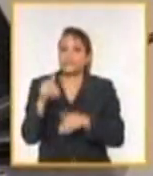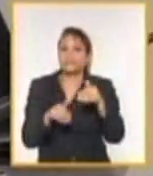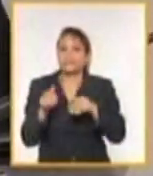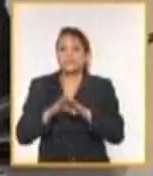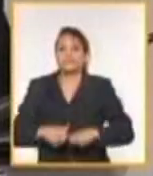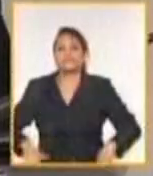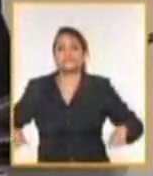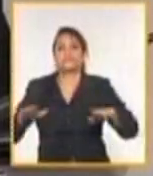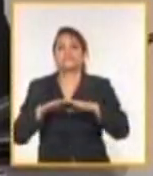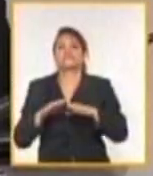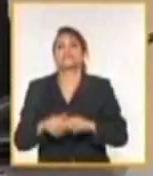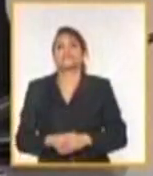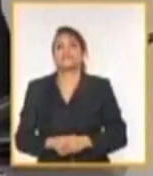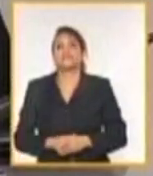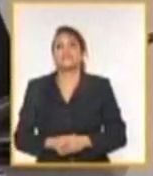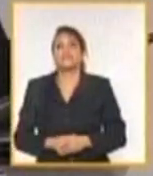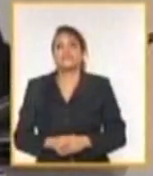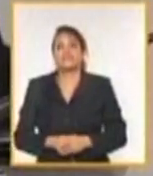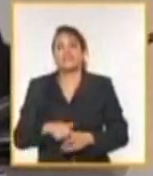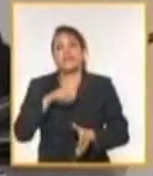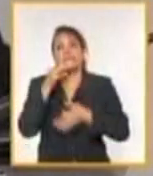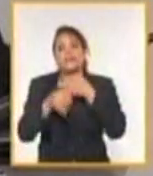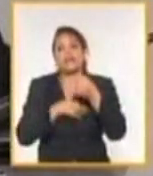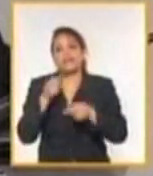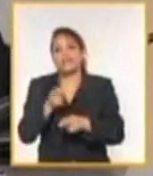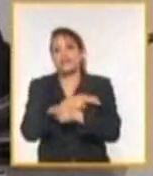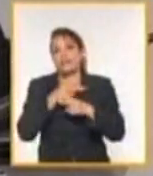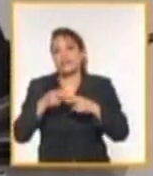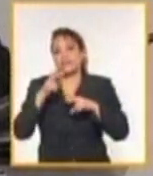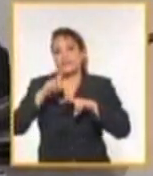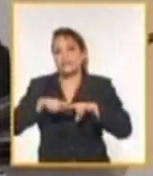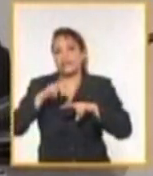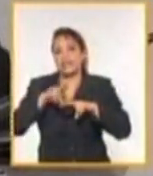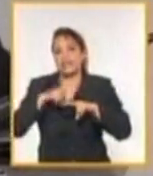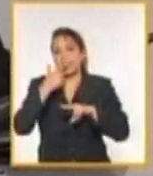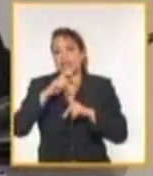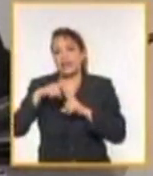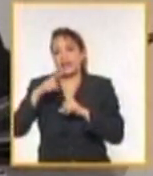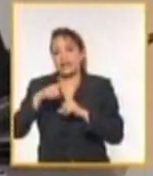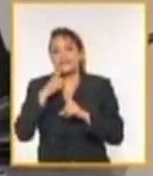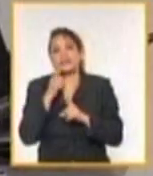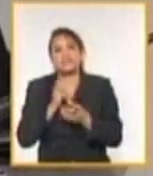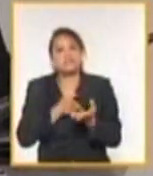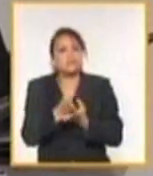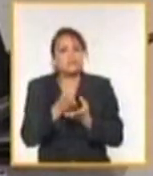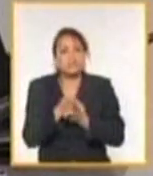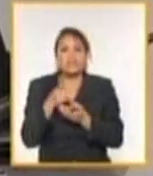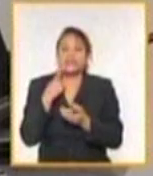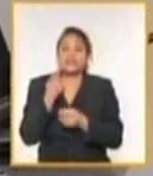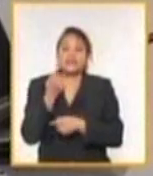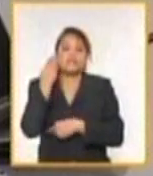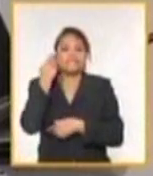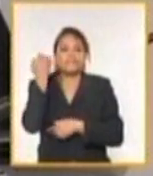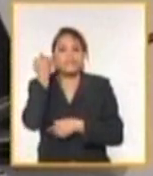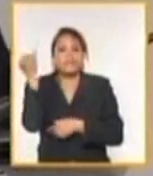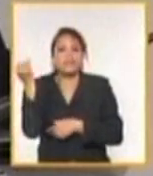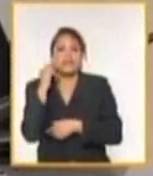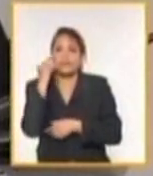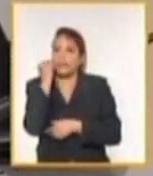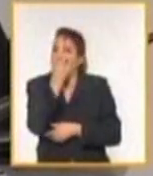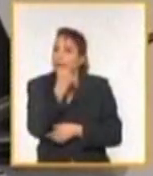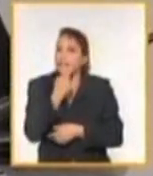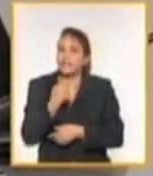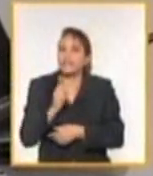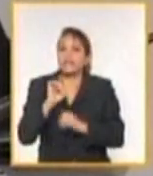Torres Cuevas por habernos acercado a la figura de Armando Hart. Hart, que nos sigue abriendo los caminos hacia Martí, a la esencia ética